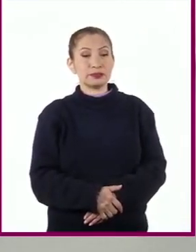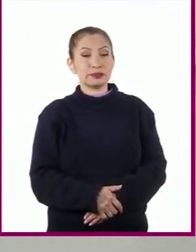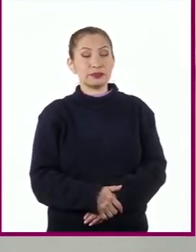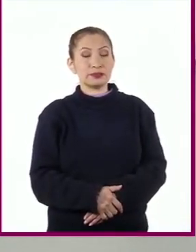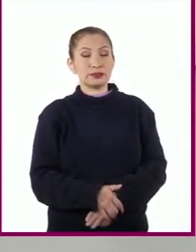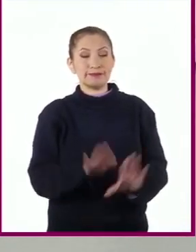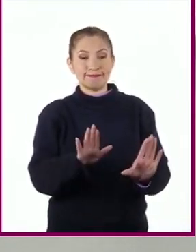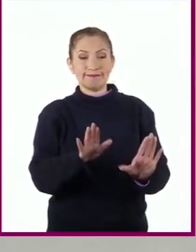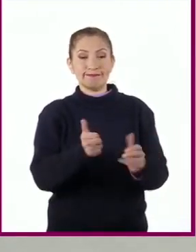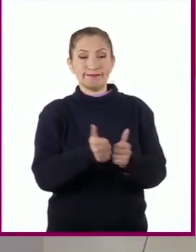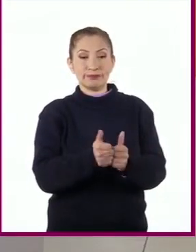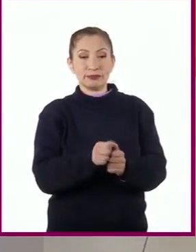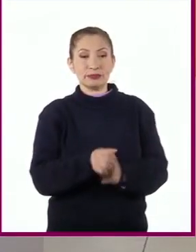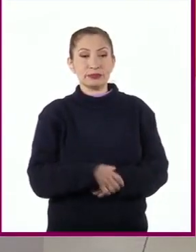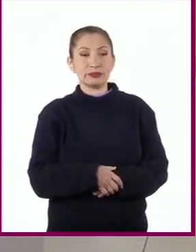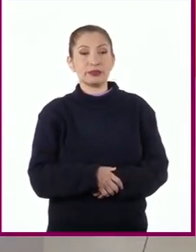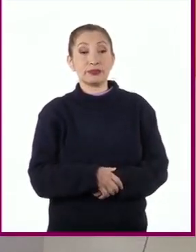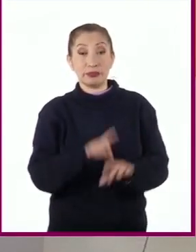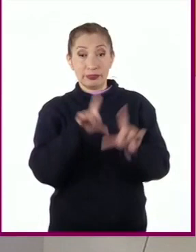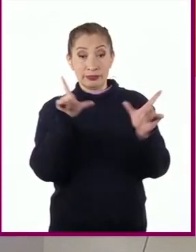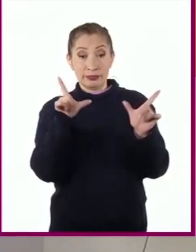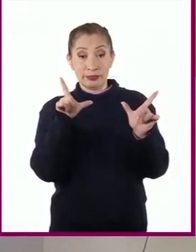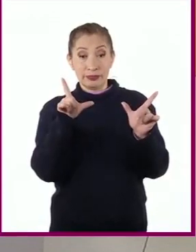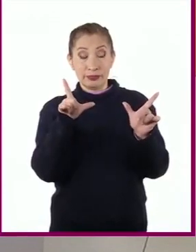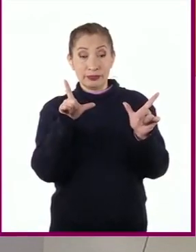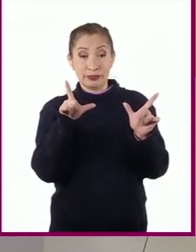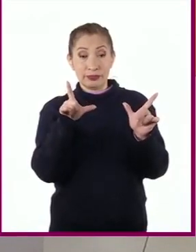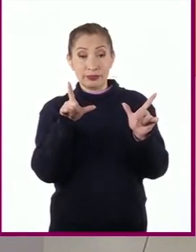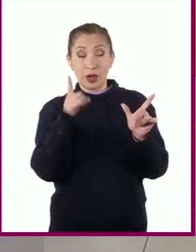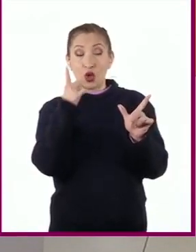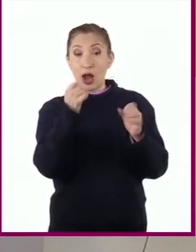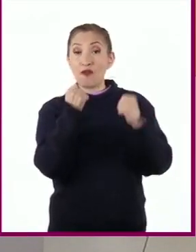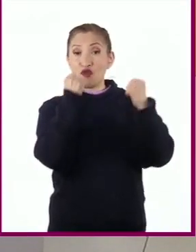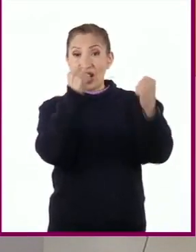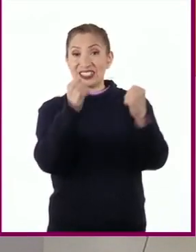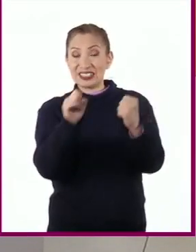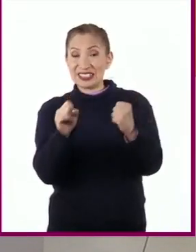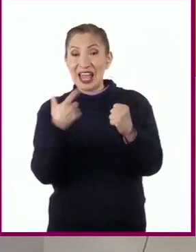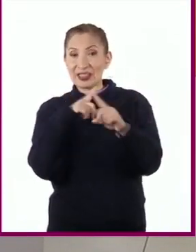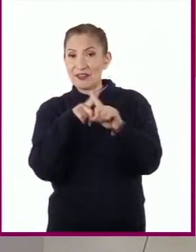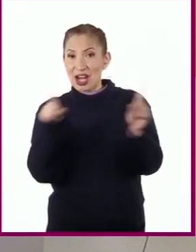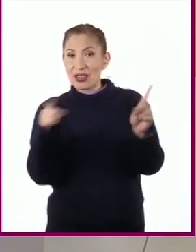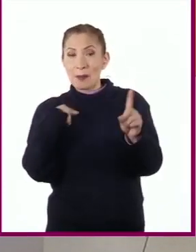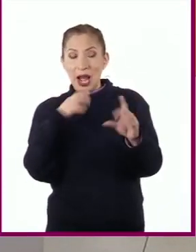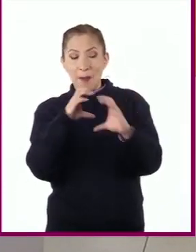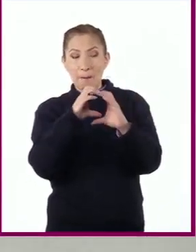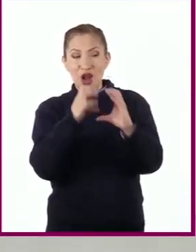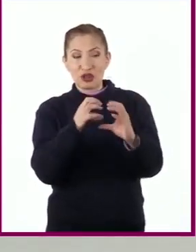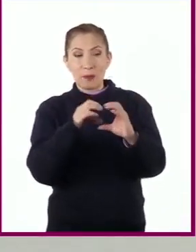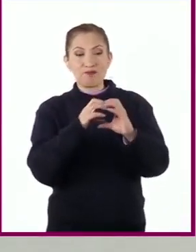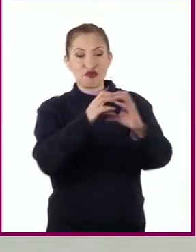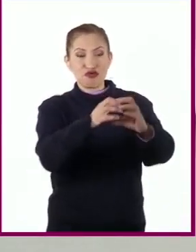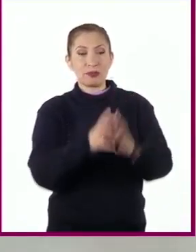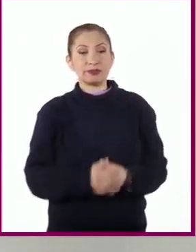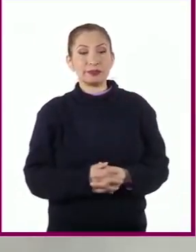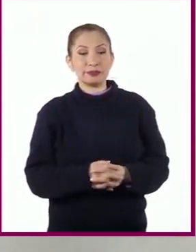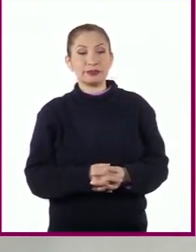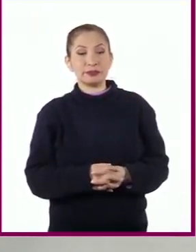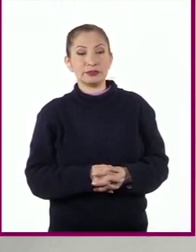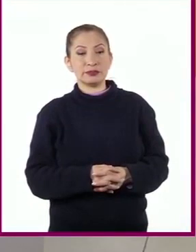Ahí está quieta. ¿Listos? Ahí va una fuerza externa para mover la pelota.